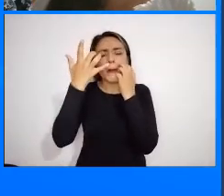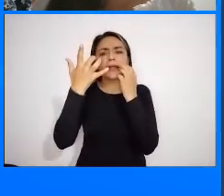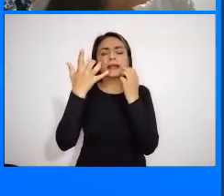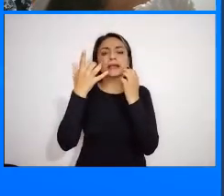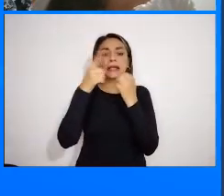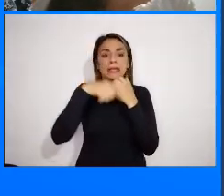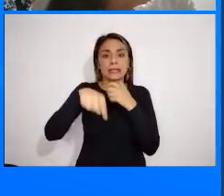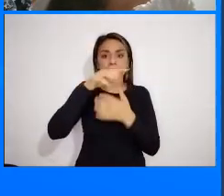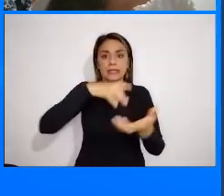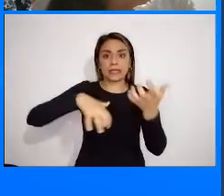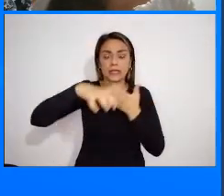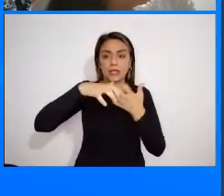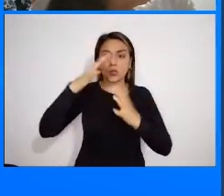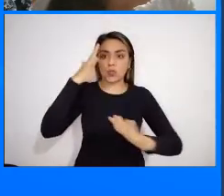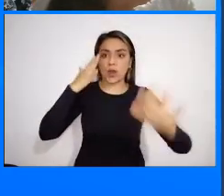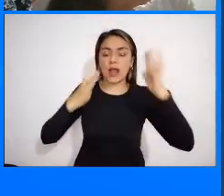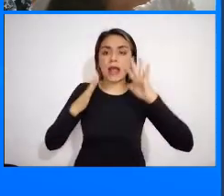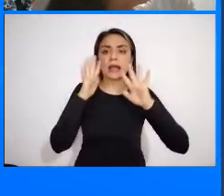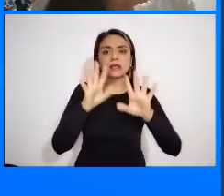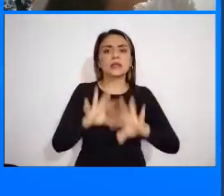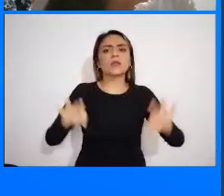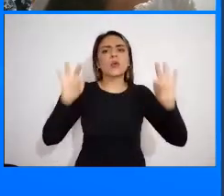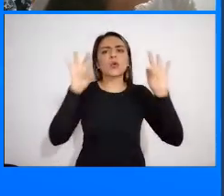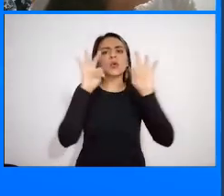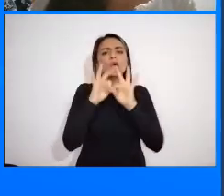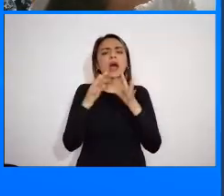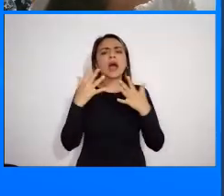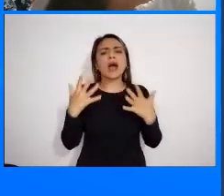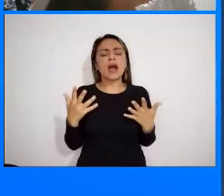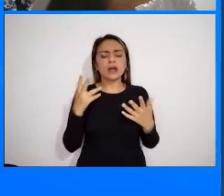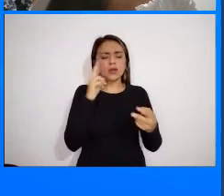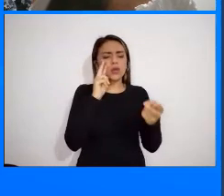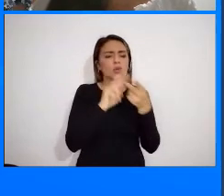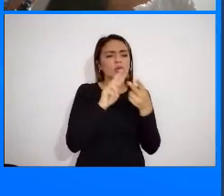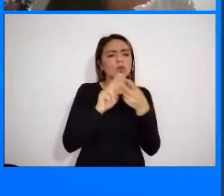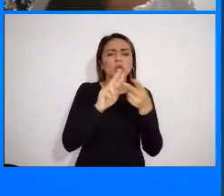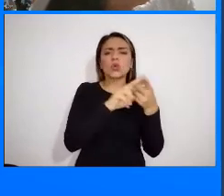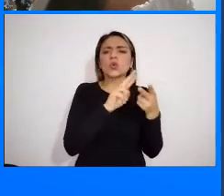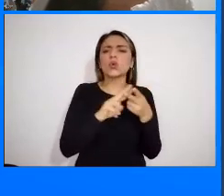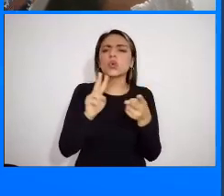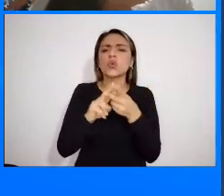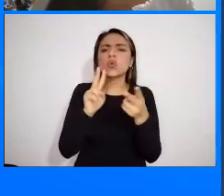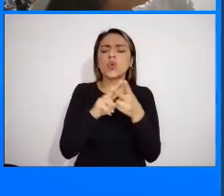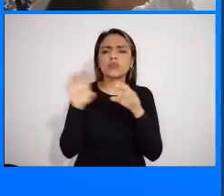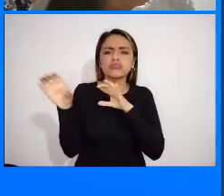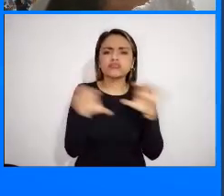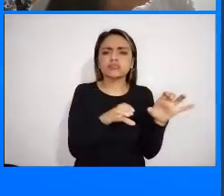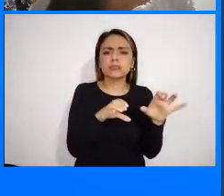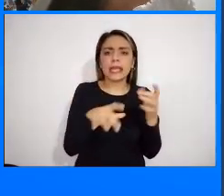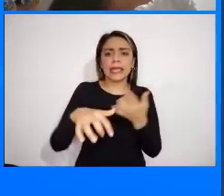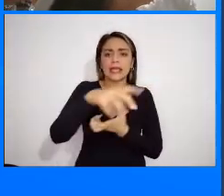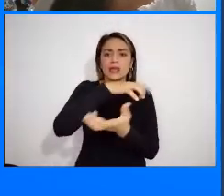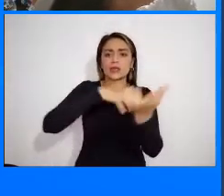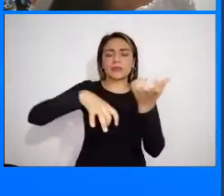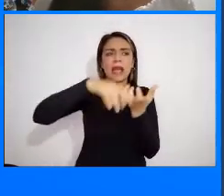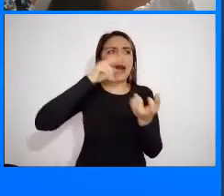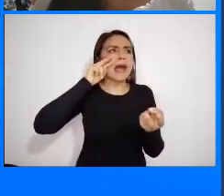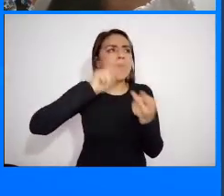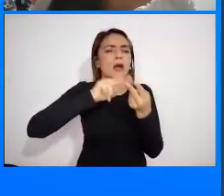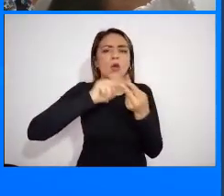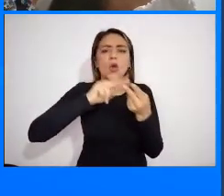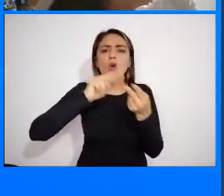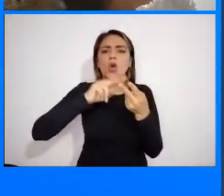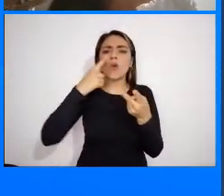el ecoturista es importante conocer la composición del ecosistema. Entonces, qué